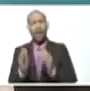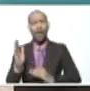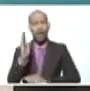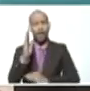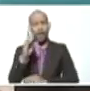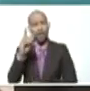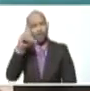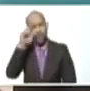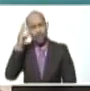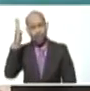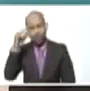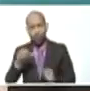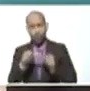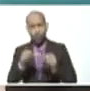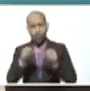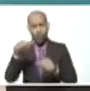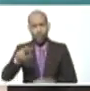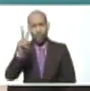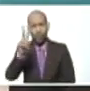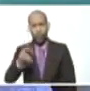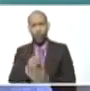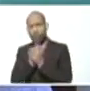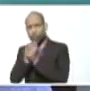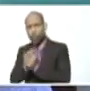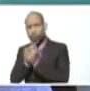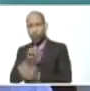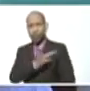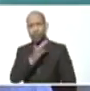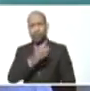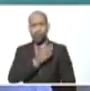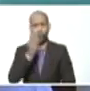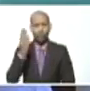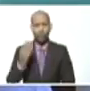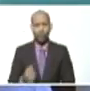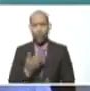en Venezuela, roguemos al Señor.